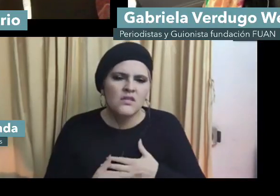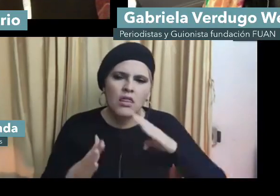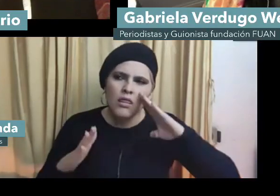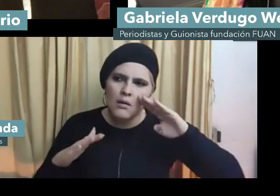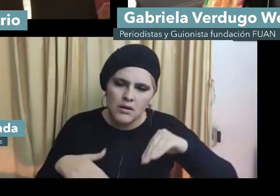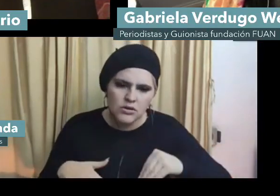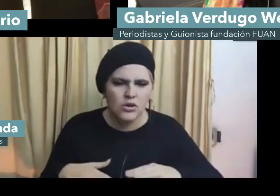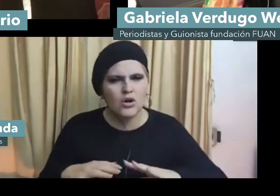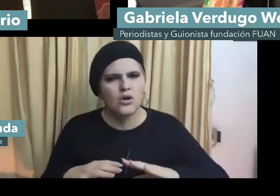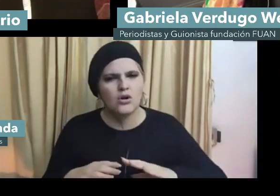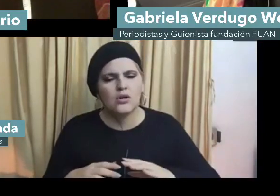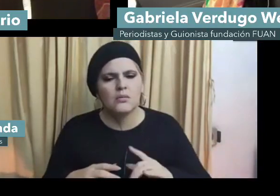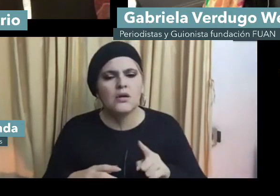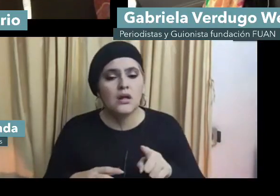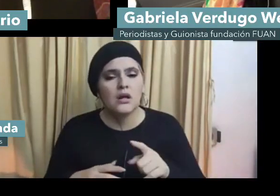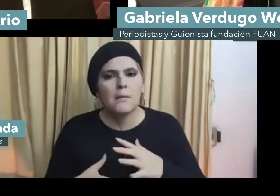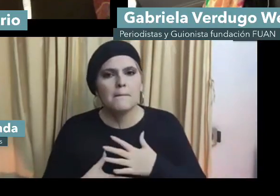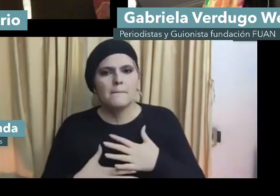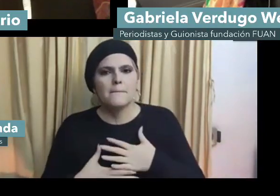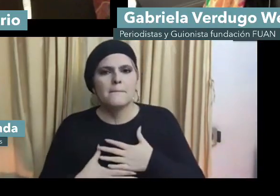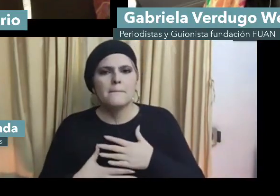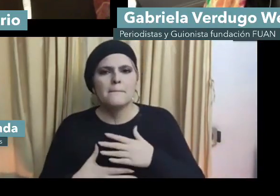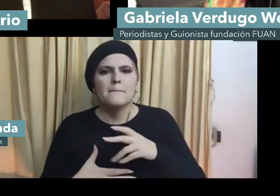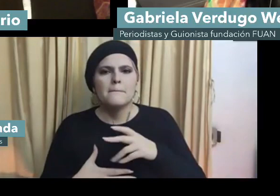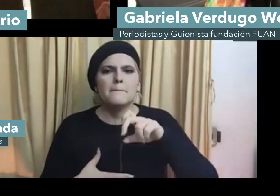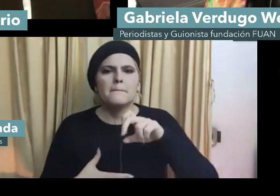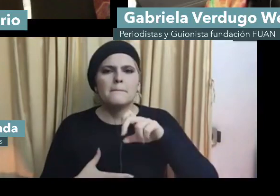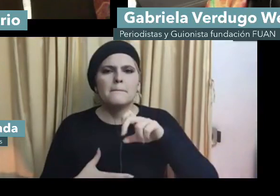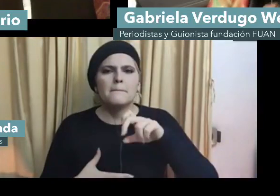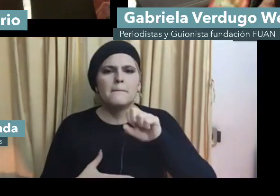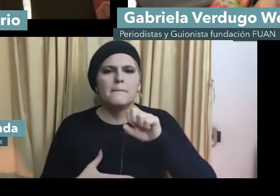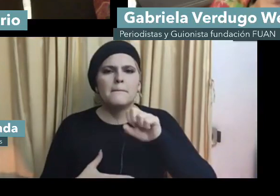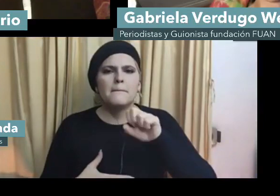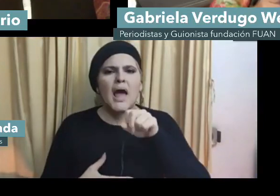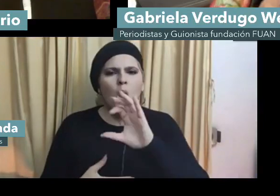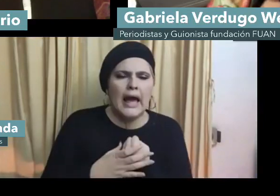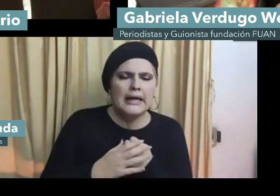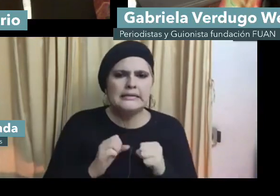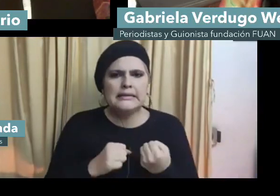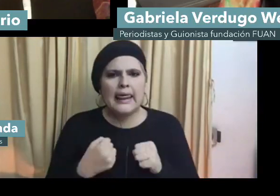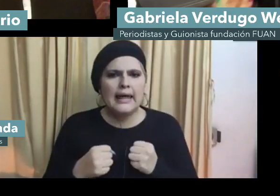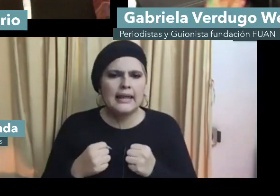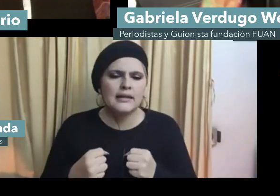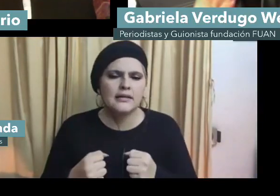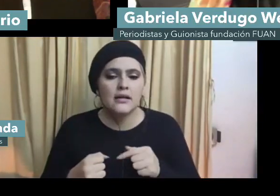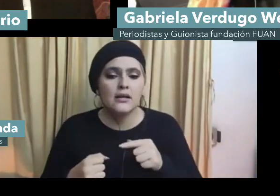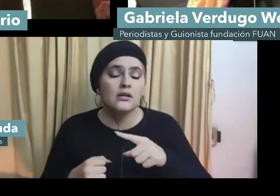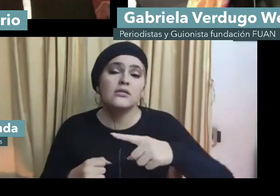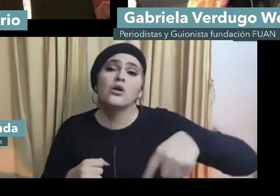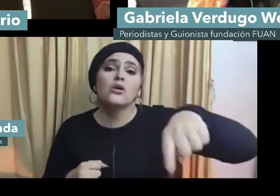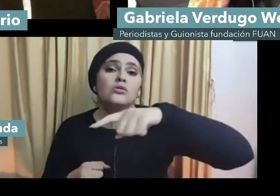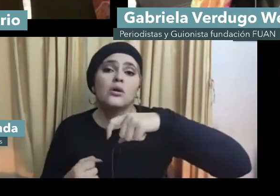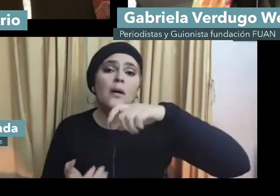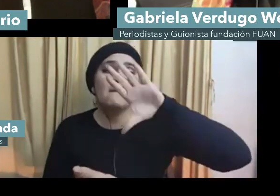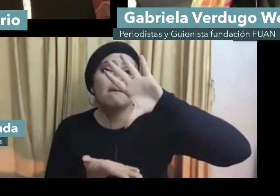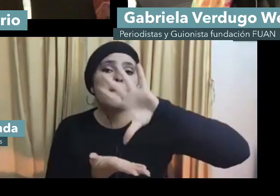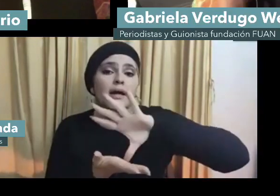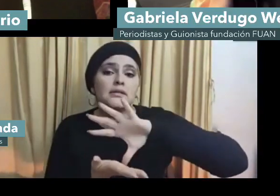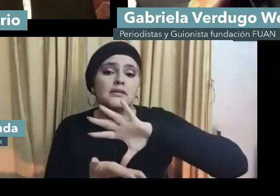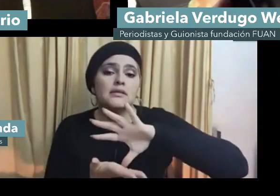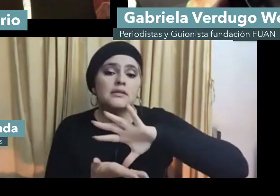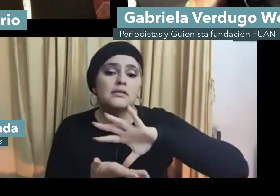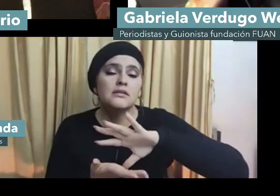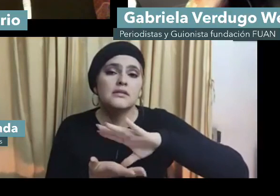La crisis de pánico, la ansiedad en general, nosotros somos un país que tenemos una salud